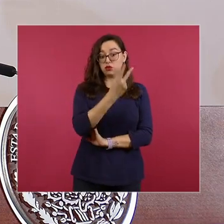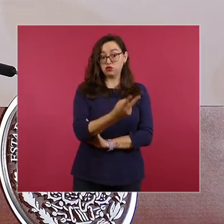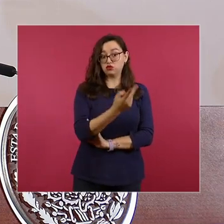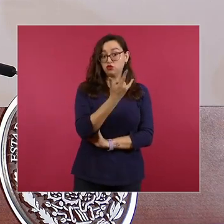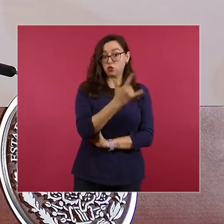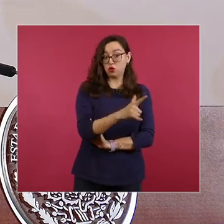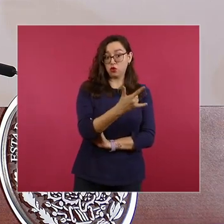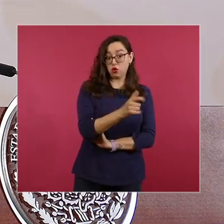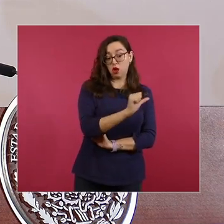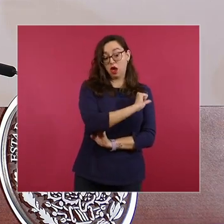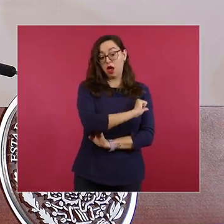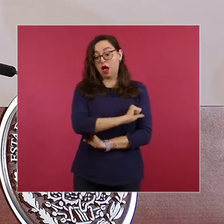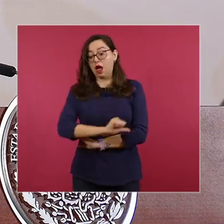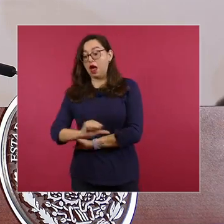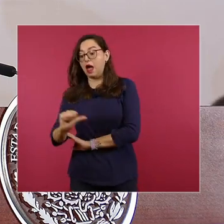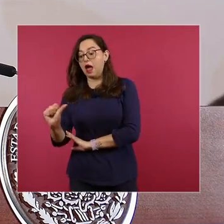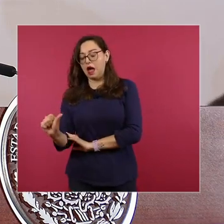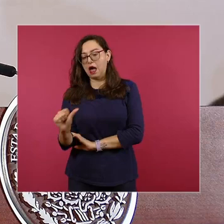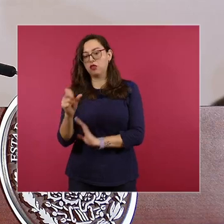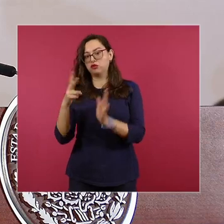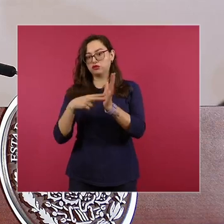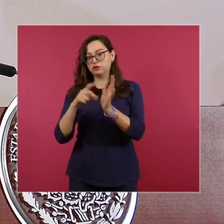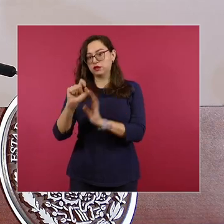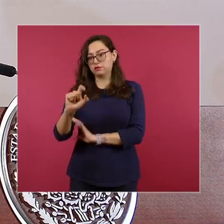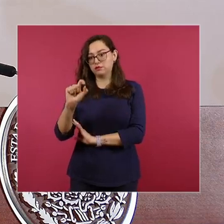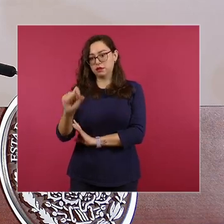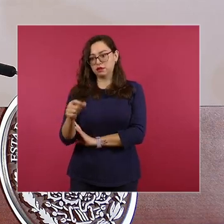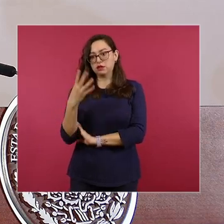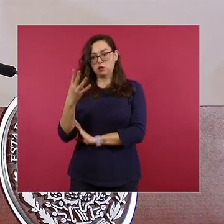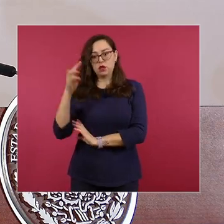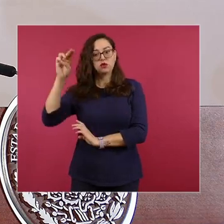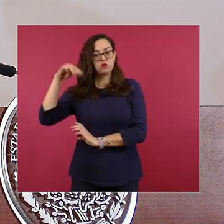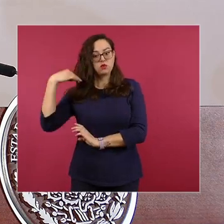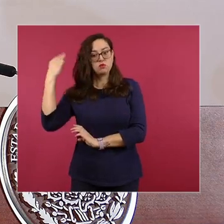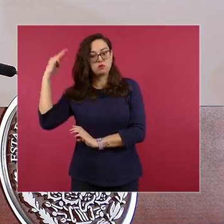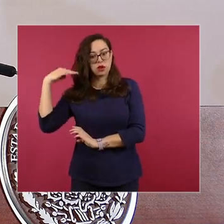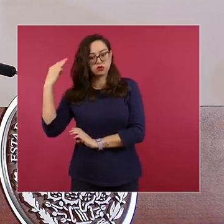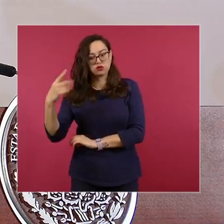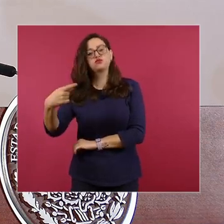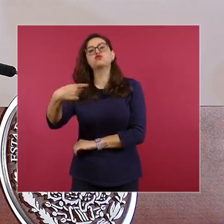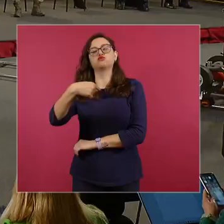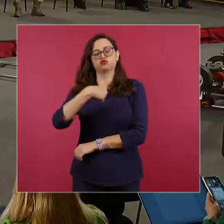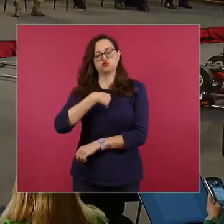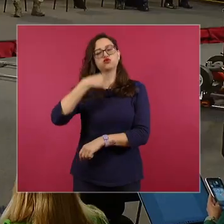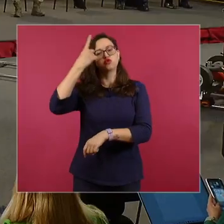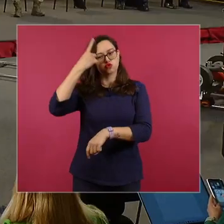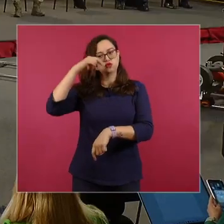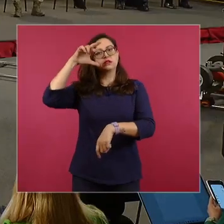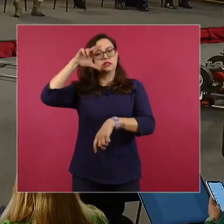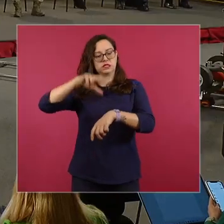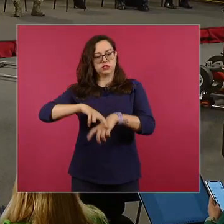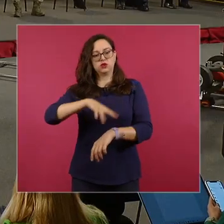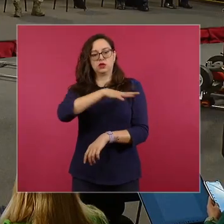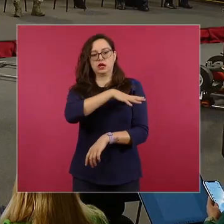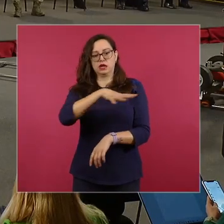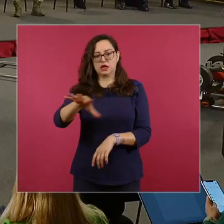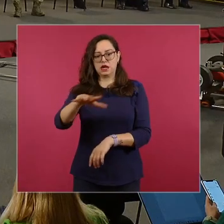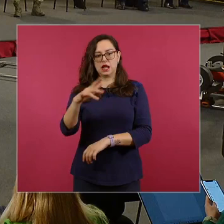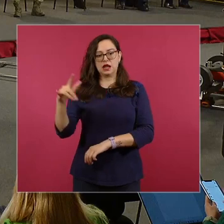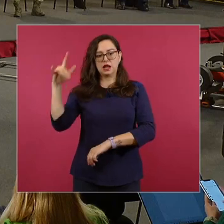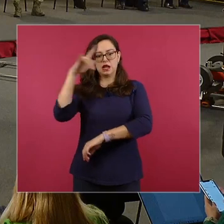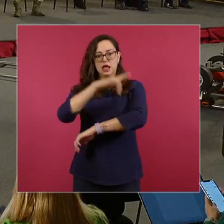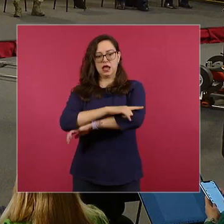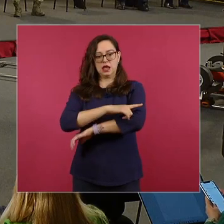2022 a marzo de 2024, en la que fungí como director general del Aeropuerto Internacional de la Ciudad de